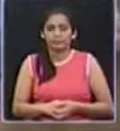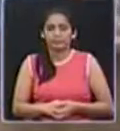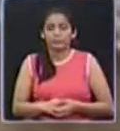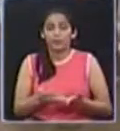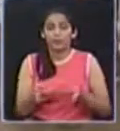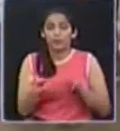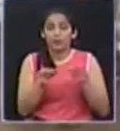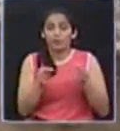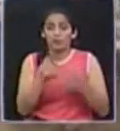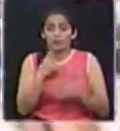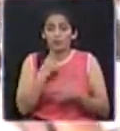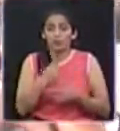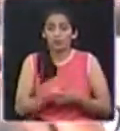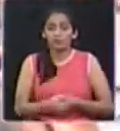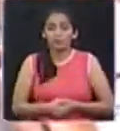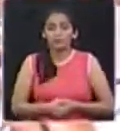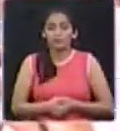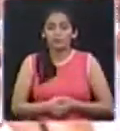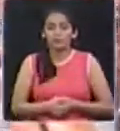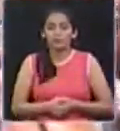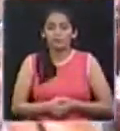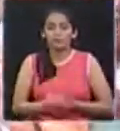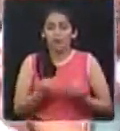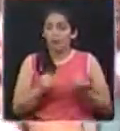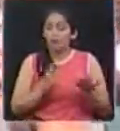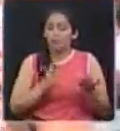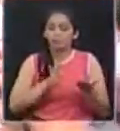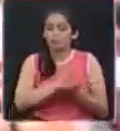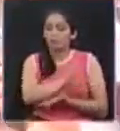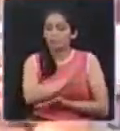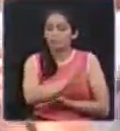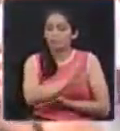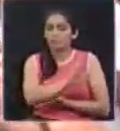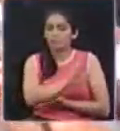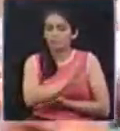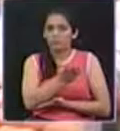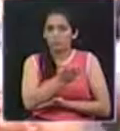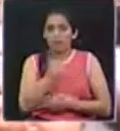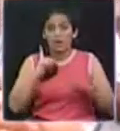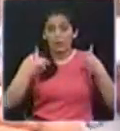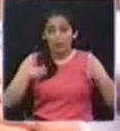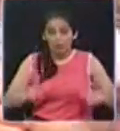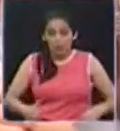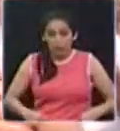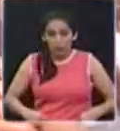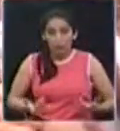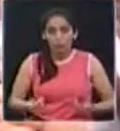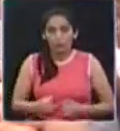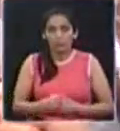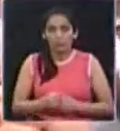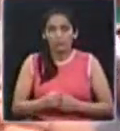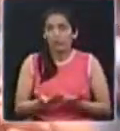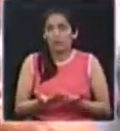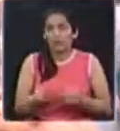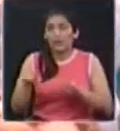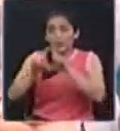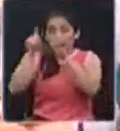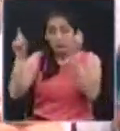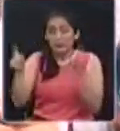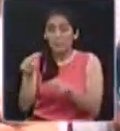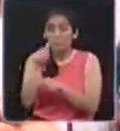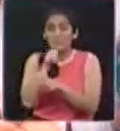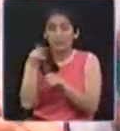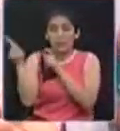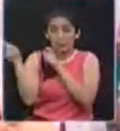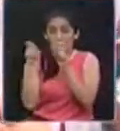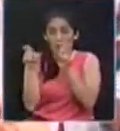que reciben el bono de desarrollo humano. Es lo que está aperturando, es una brecha de desigualdad aquí en el Ecuador. Los médicos que estuvieron en la